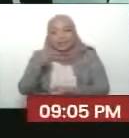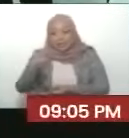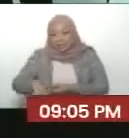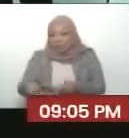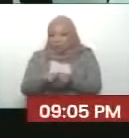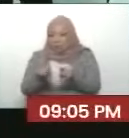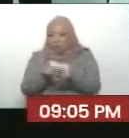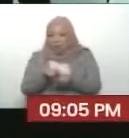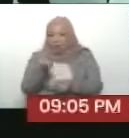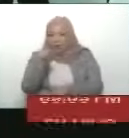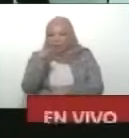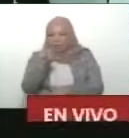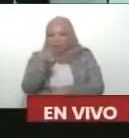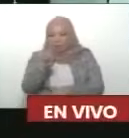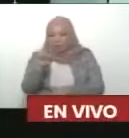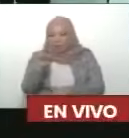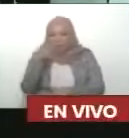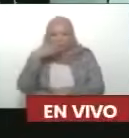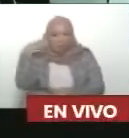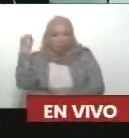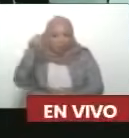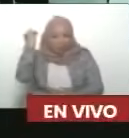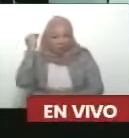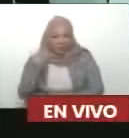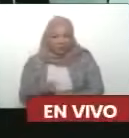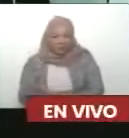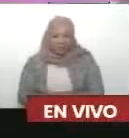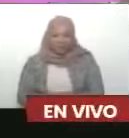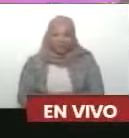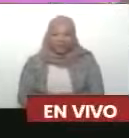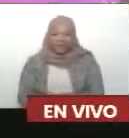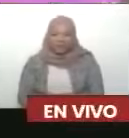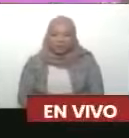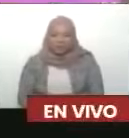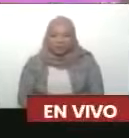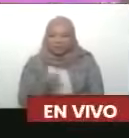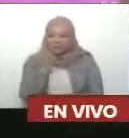allá de Turén. ¡Orgulloso! Mira,